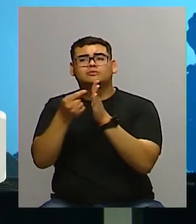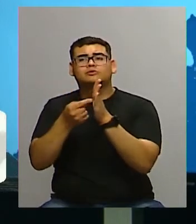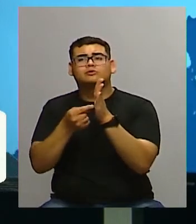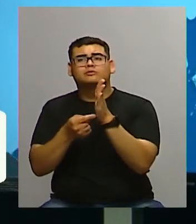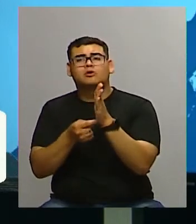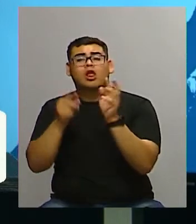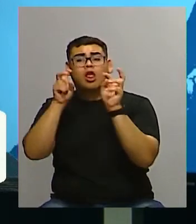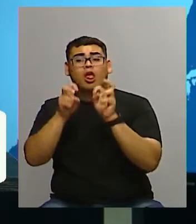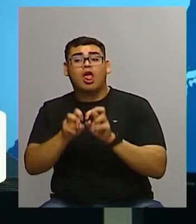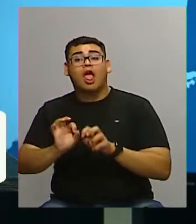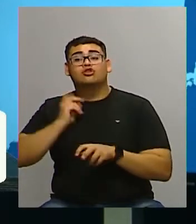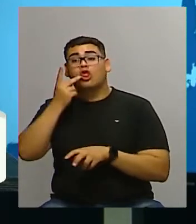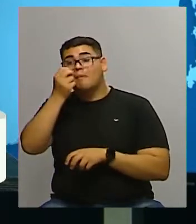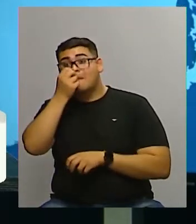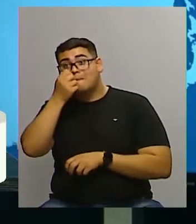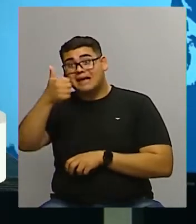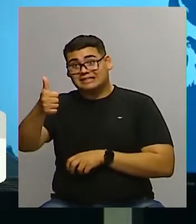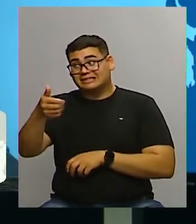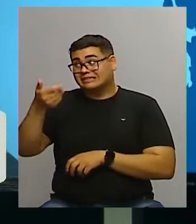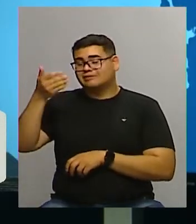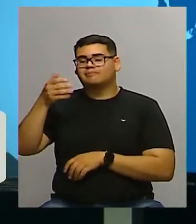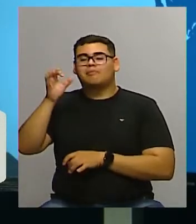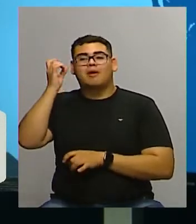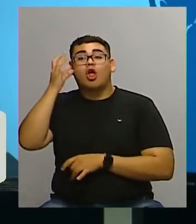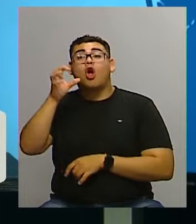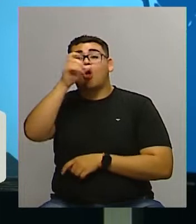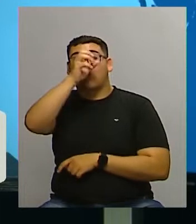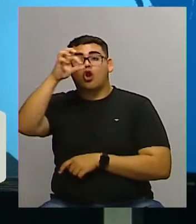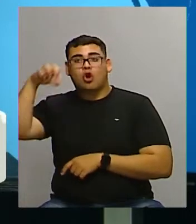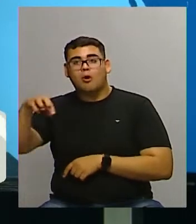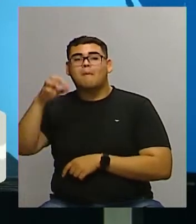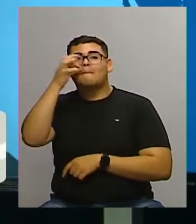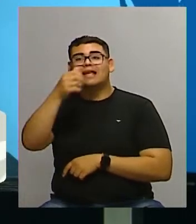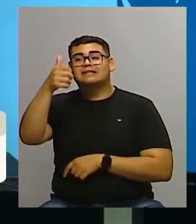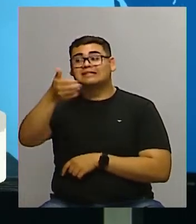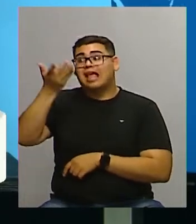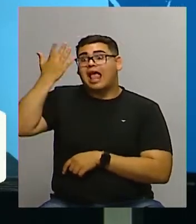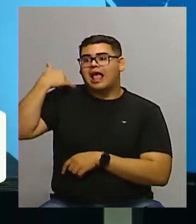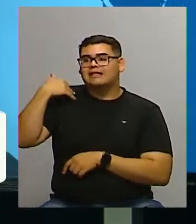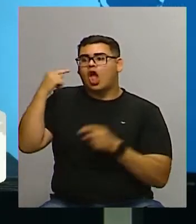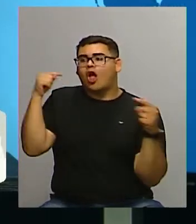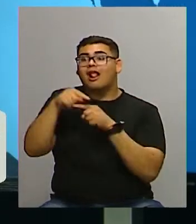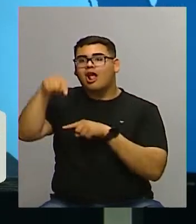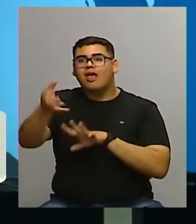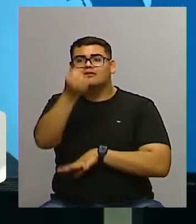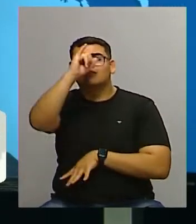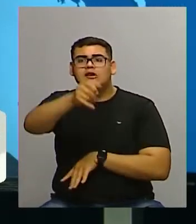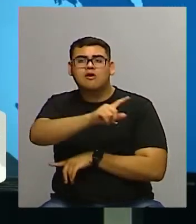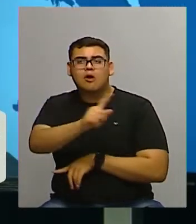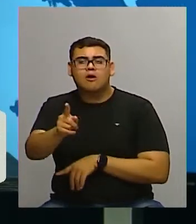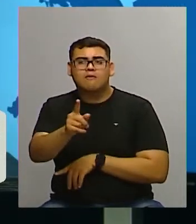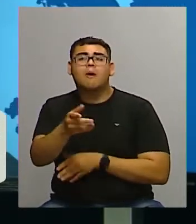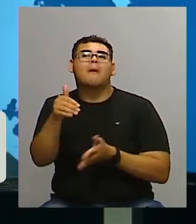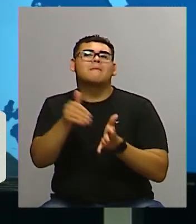tomaron como objetivo en el COP26, a ver si se avanzó. Es lo primero, obviamente, que se analiza a partir de los informes que elaboran